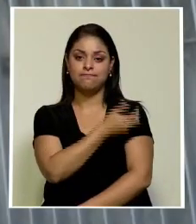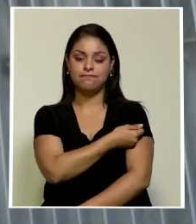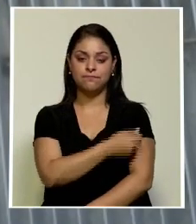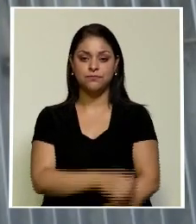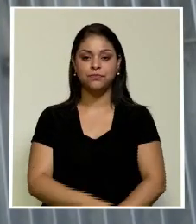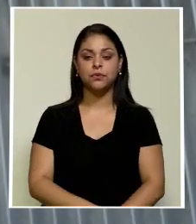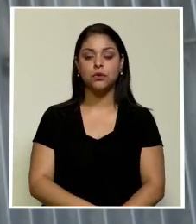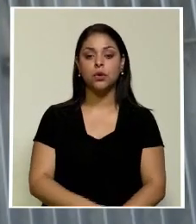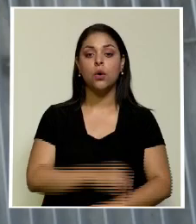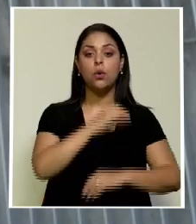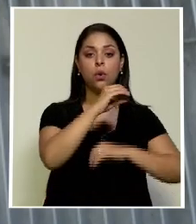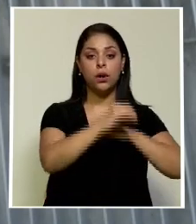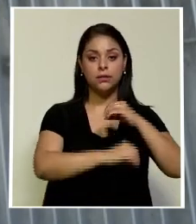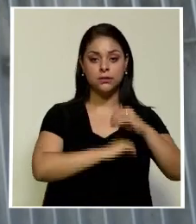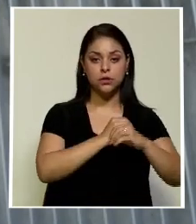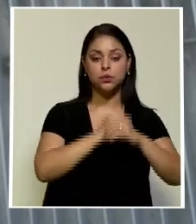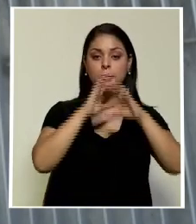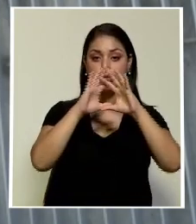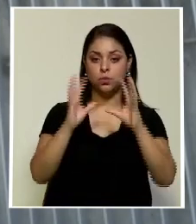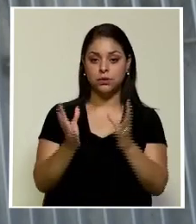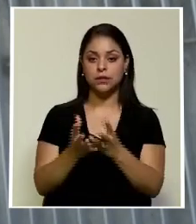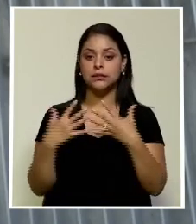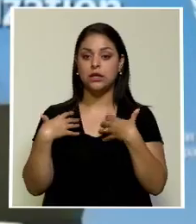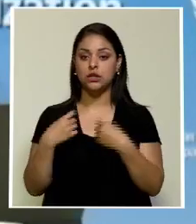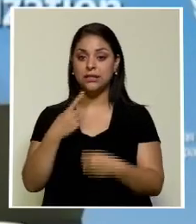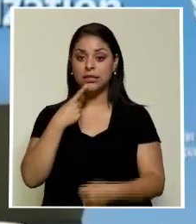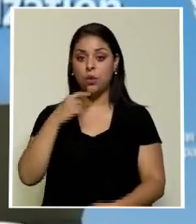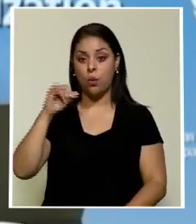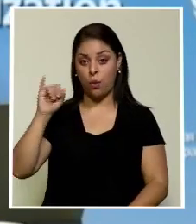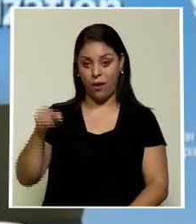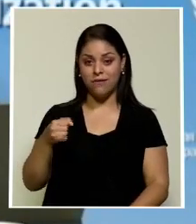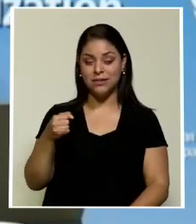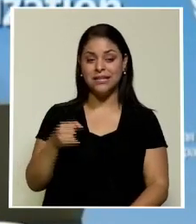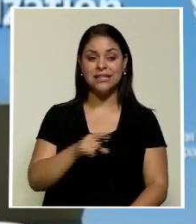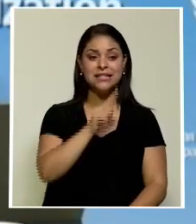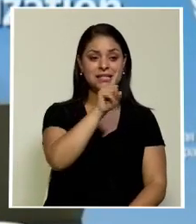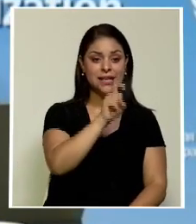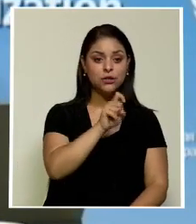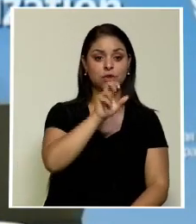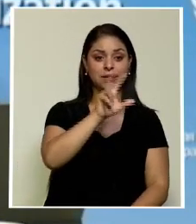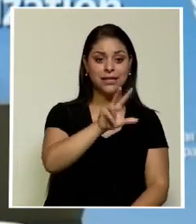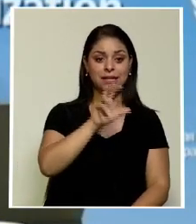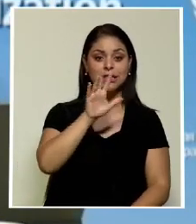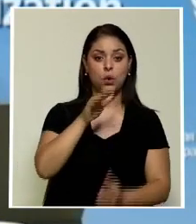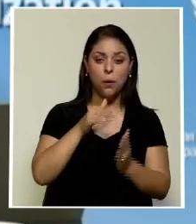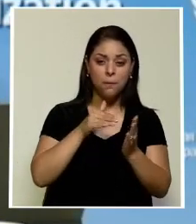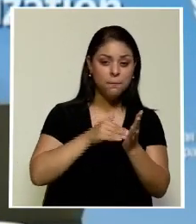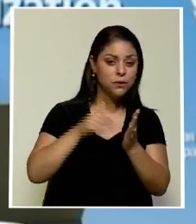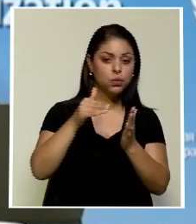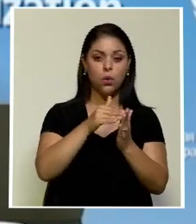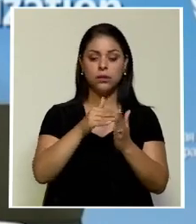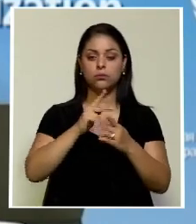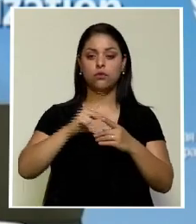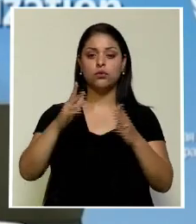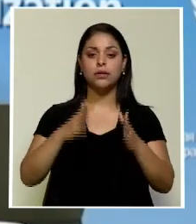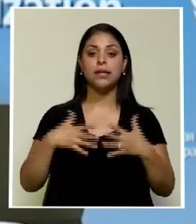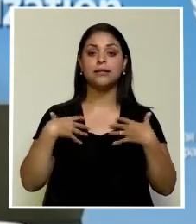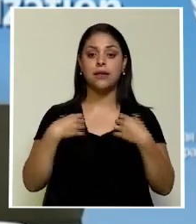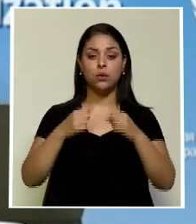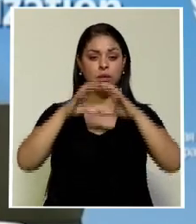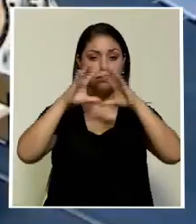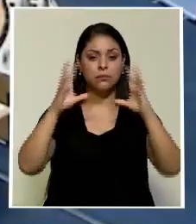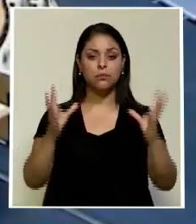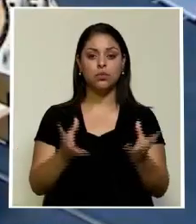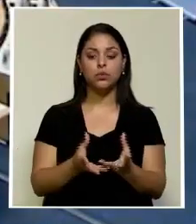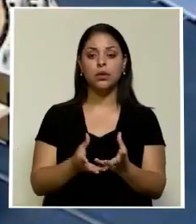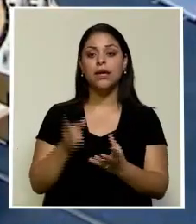La Organización Mundial de la Salud indicó el jueves que de los 135 millones de profesionales de la salud en todo el mundo, la pandemia de COVID habría